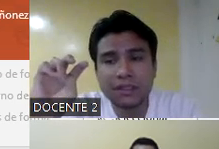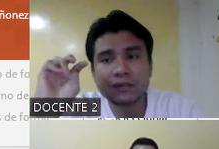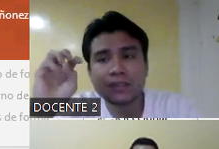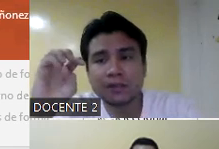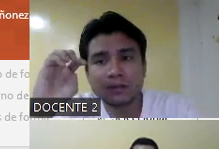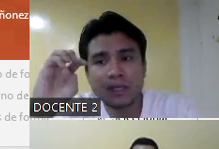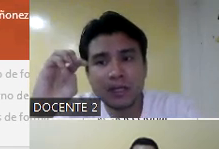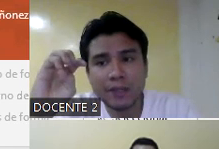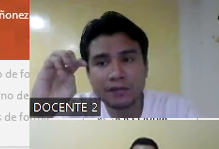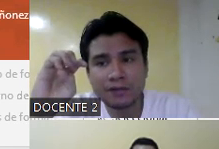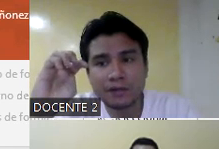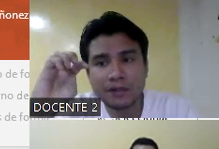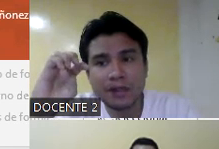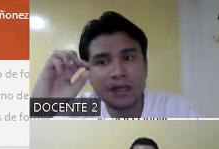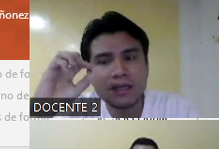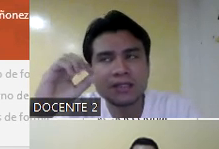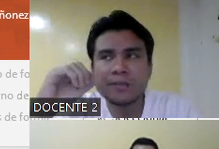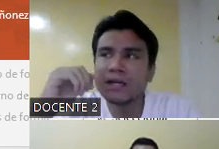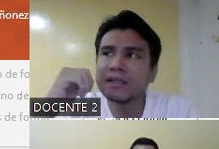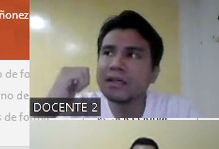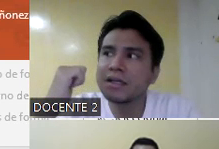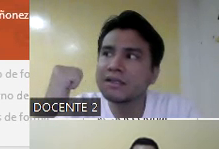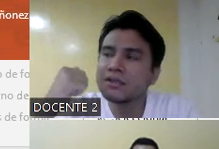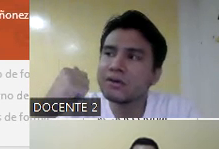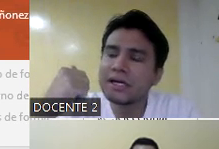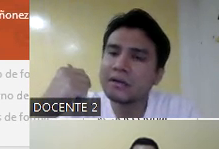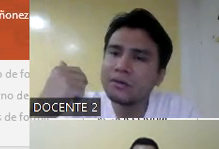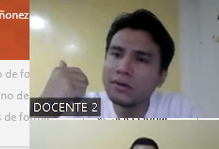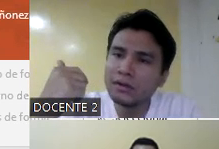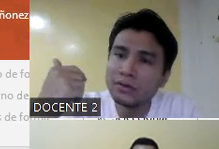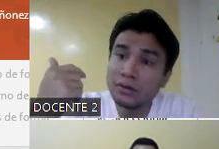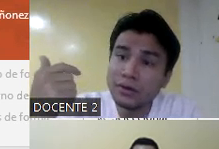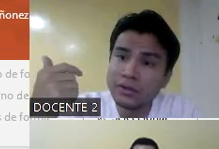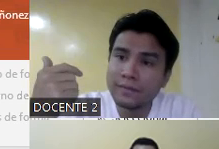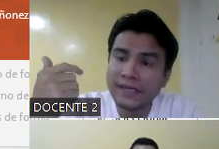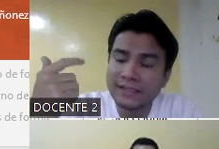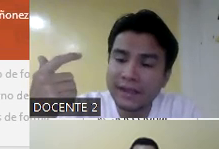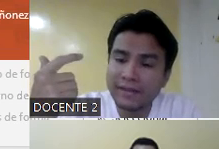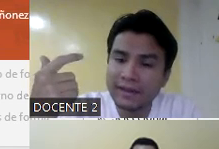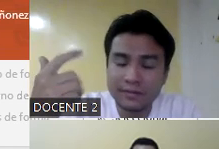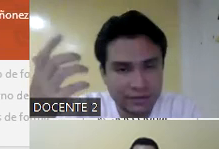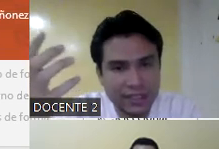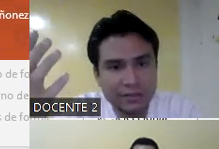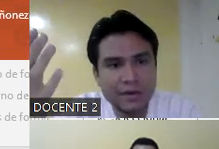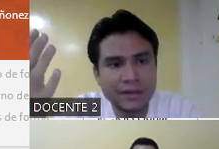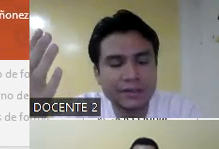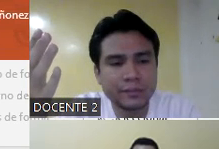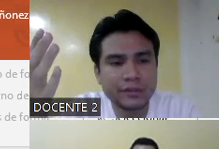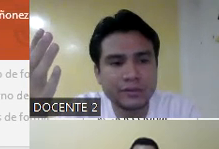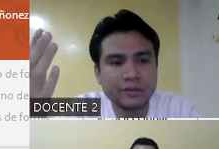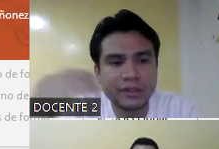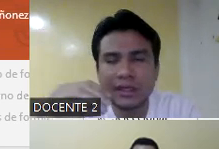son adictos a ciertos medicamentos. Y esa parte de que si yo calculo el dolor de un paciente, ya debió